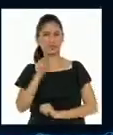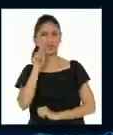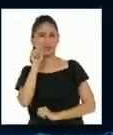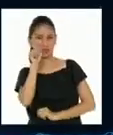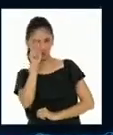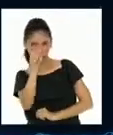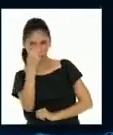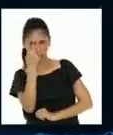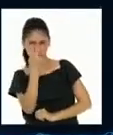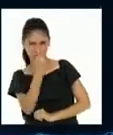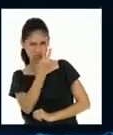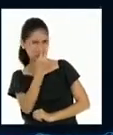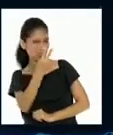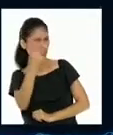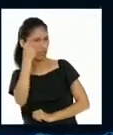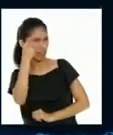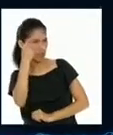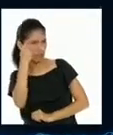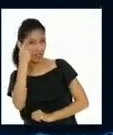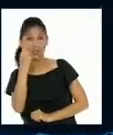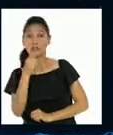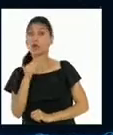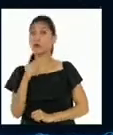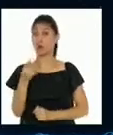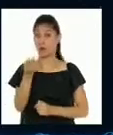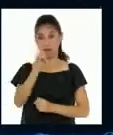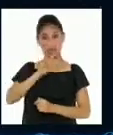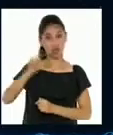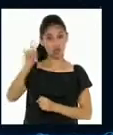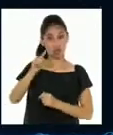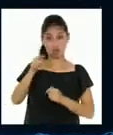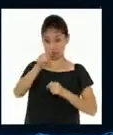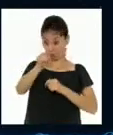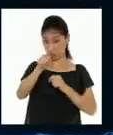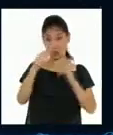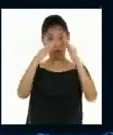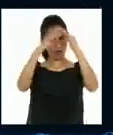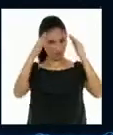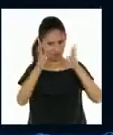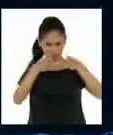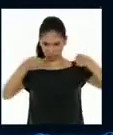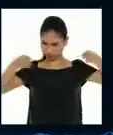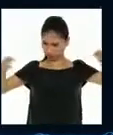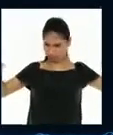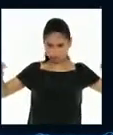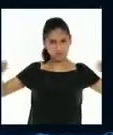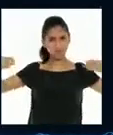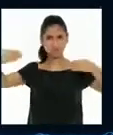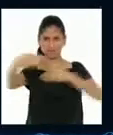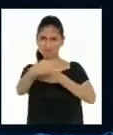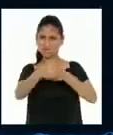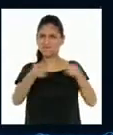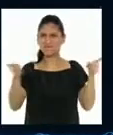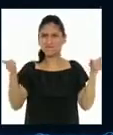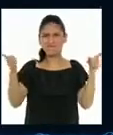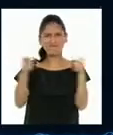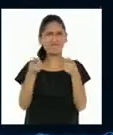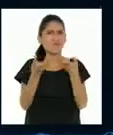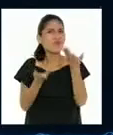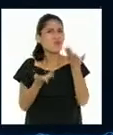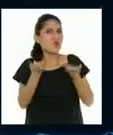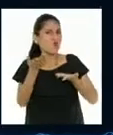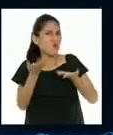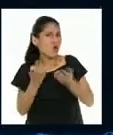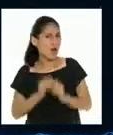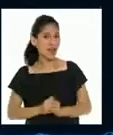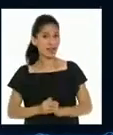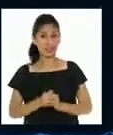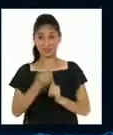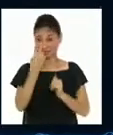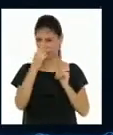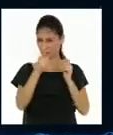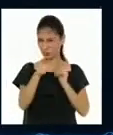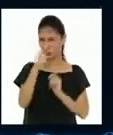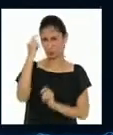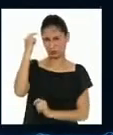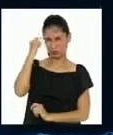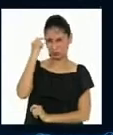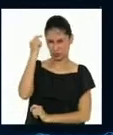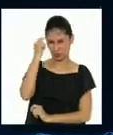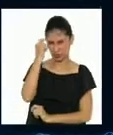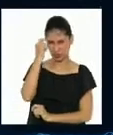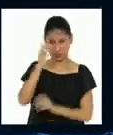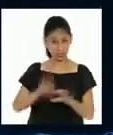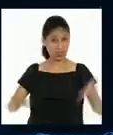los espacios compartidos? Pregunta cerrada dicotómica. ¿Crees que es importante tener